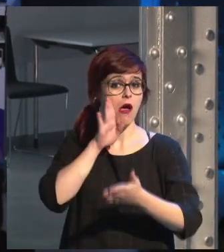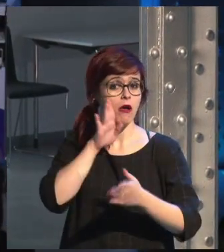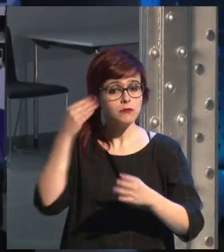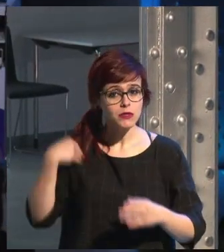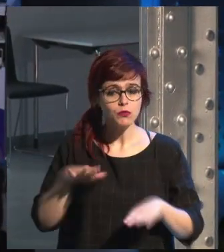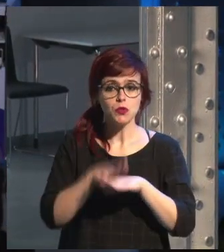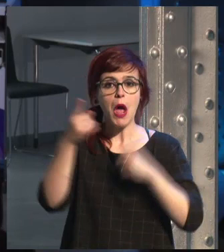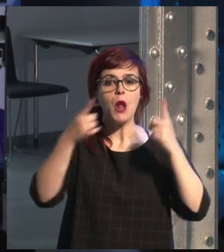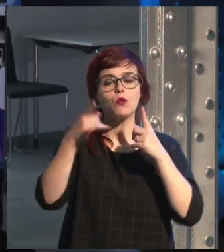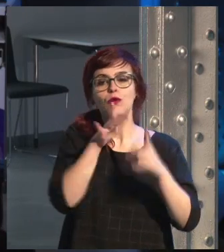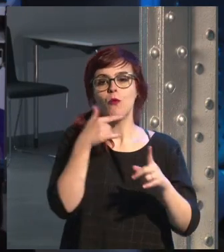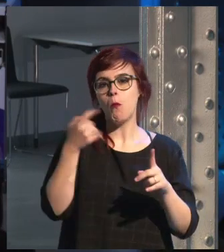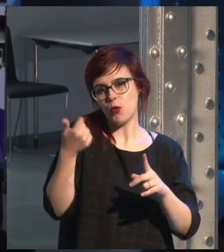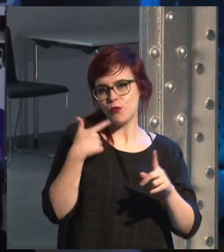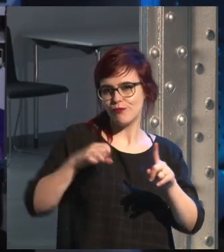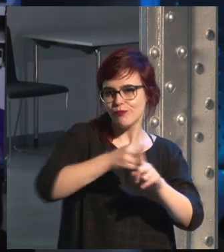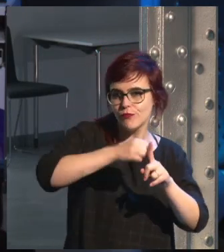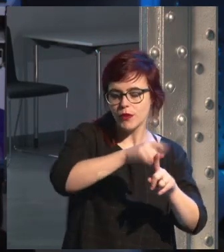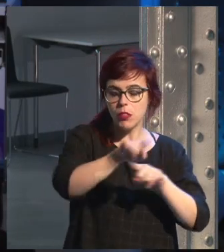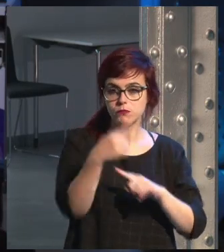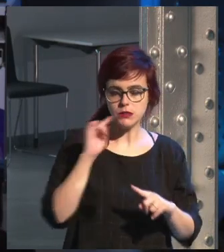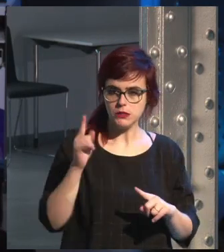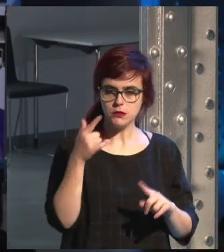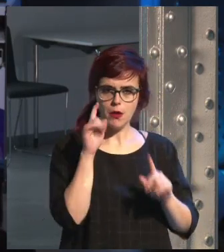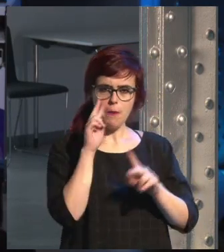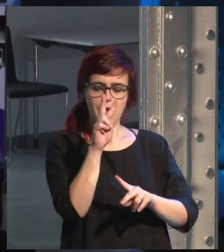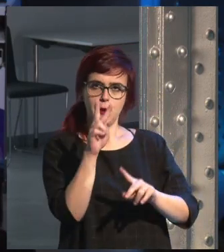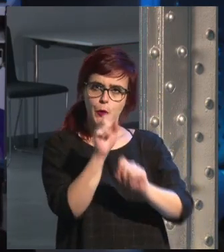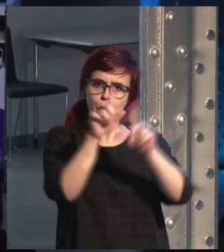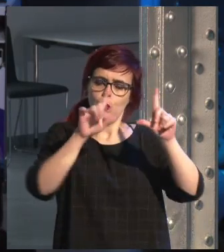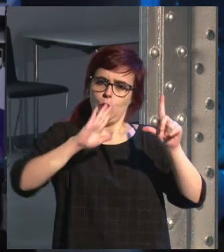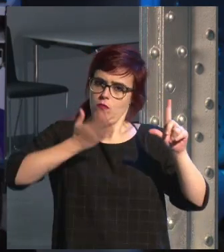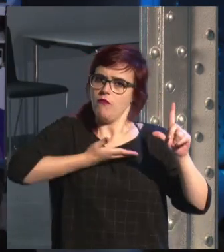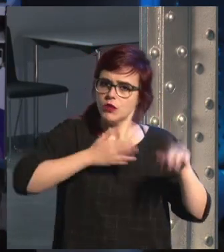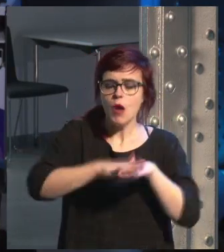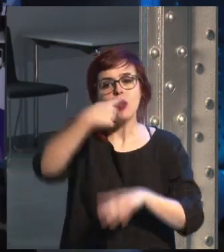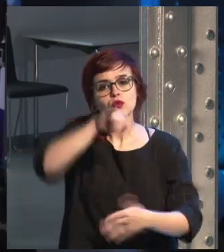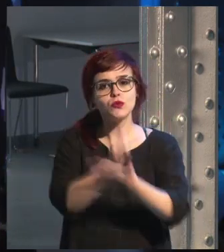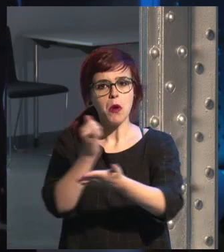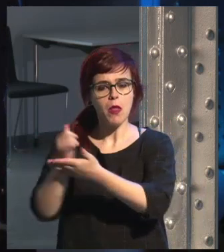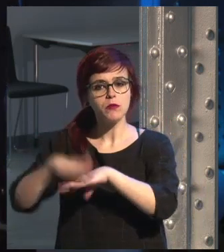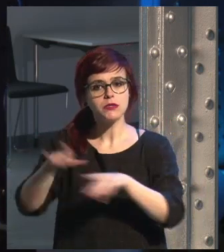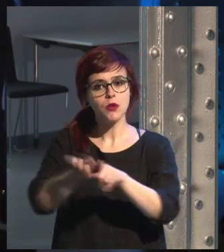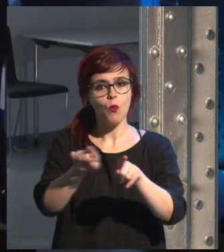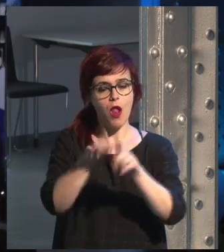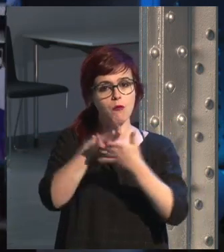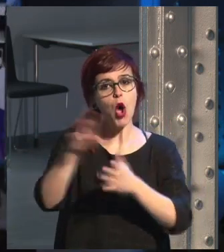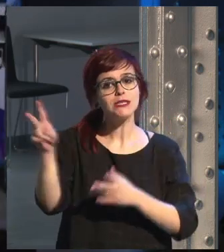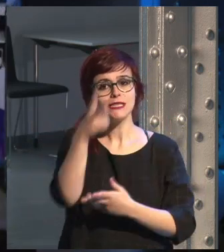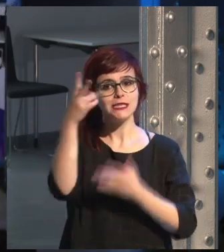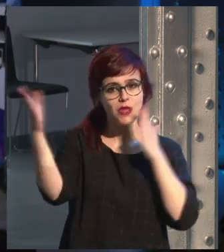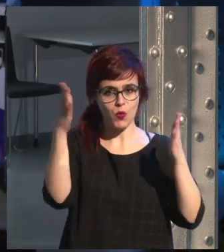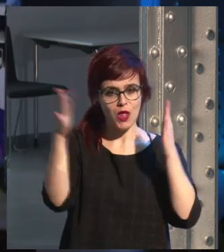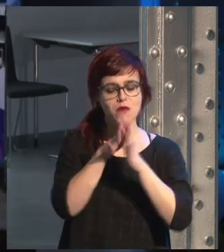eran pelín acosadores, sí que les podía impactar. Así que nada, que enhorabuena, que lo hemos probado nosotros directamente con chicos de secundaria, así